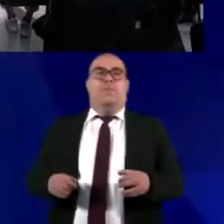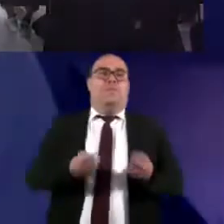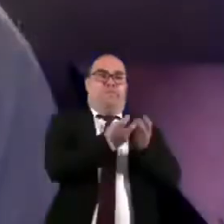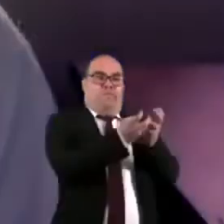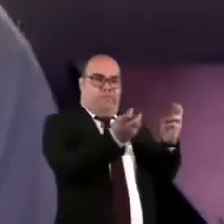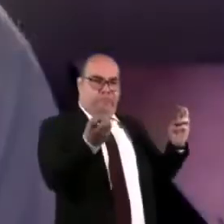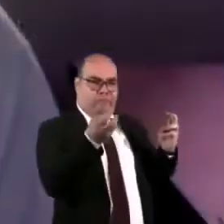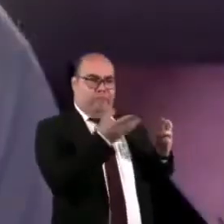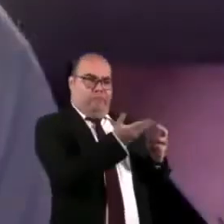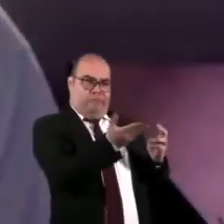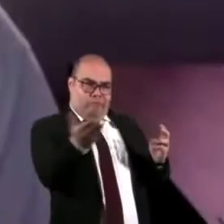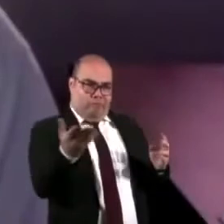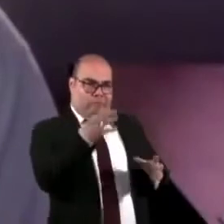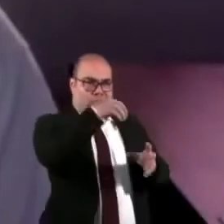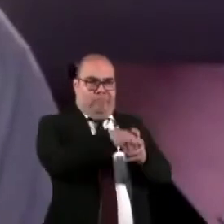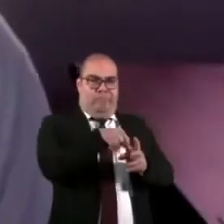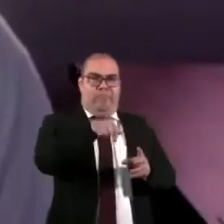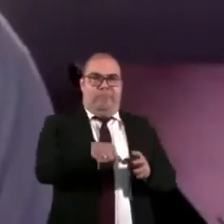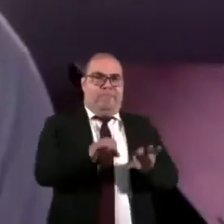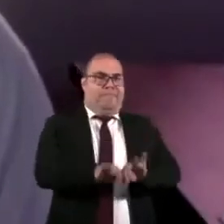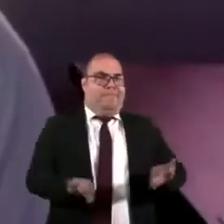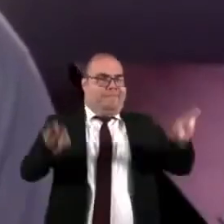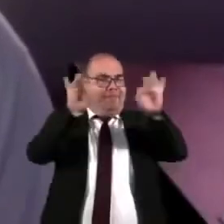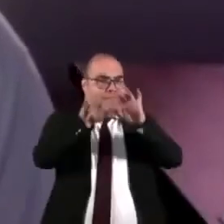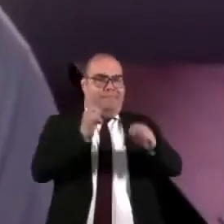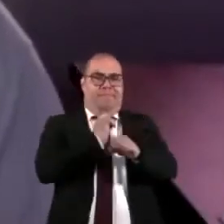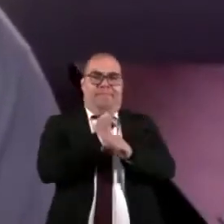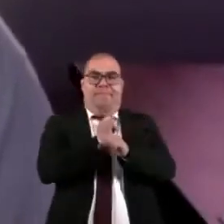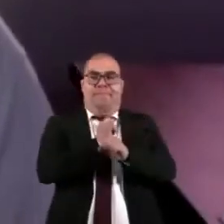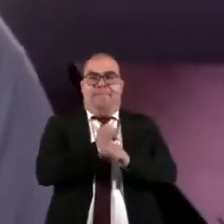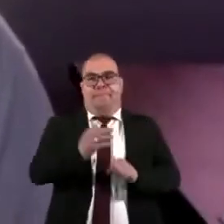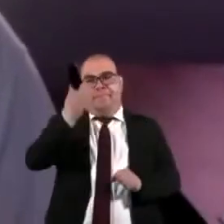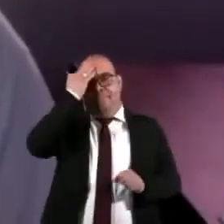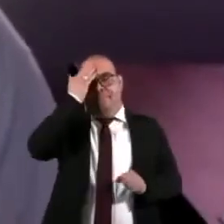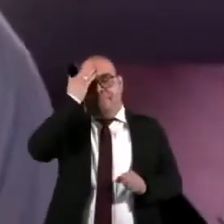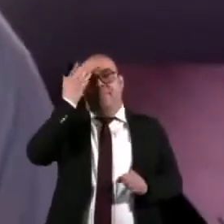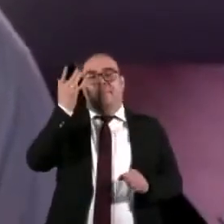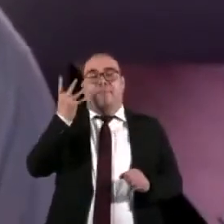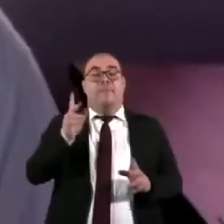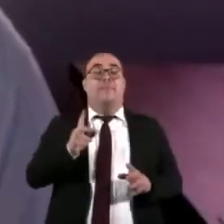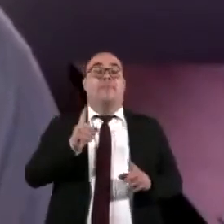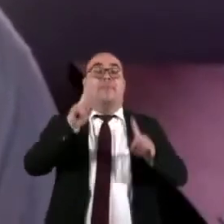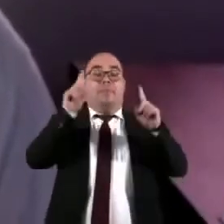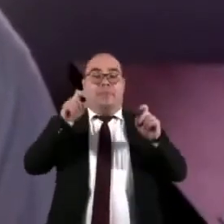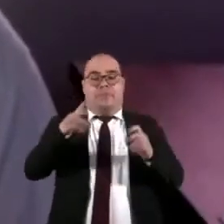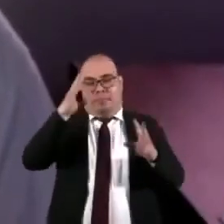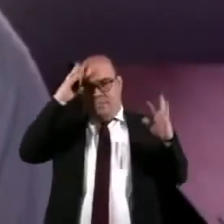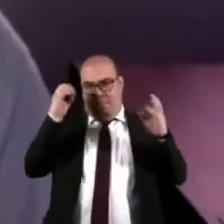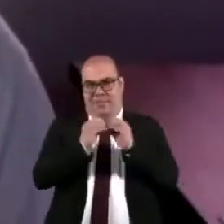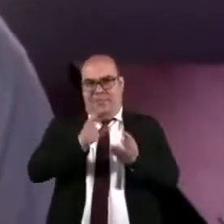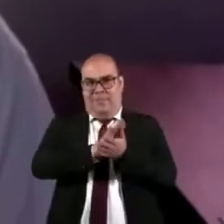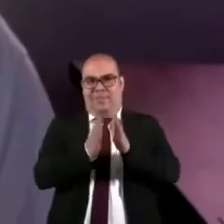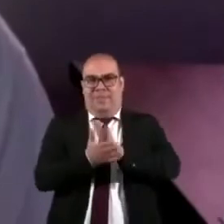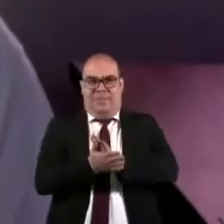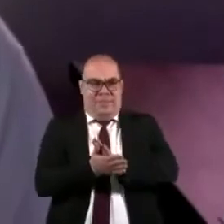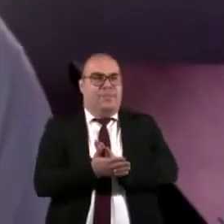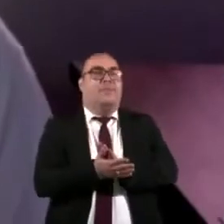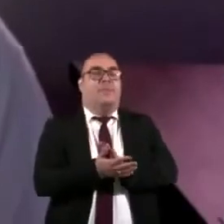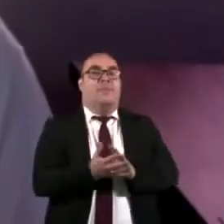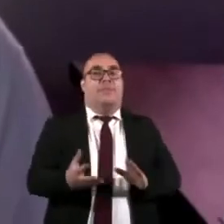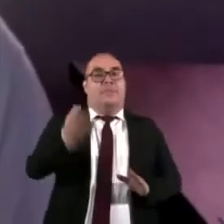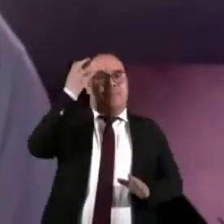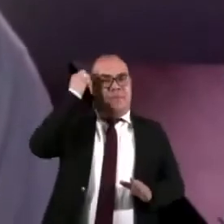de esta importantísima institución, fruto de los acuerdos de paz entre las desaparecidas